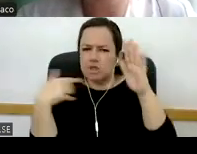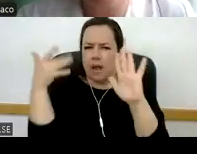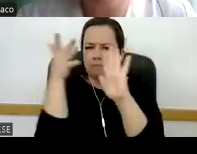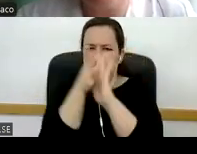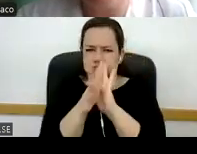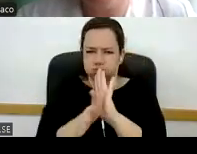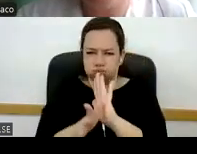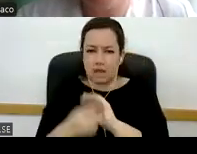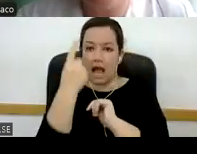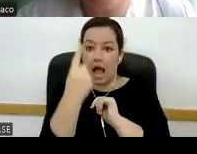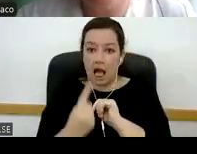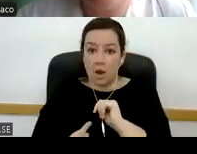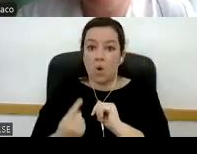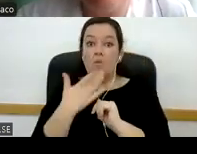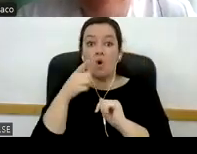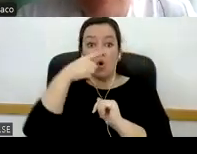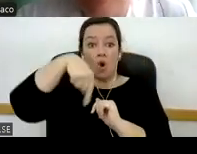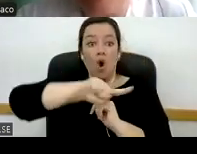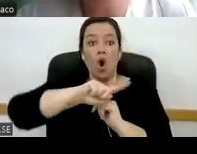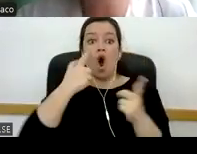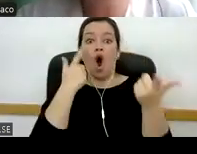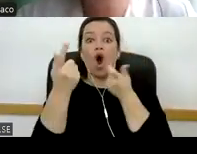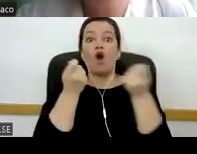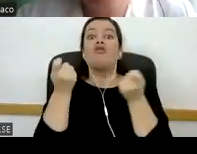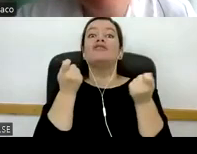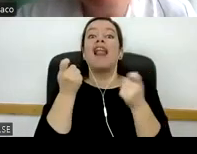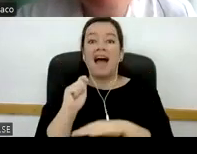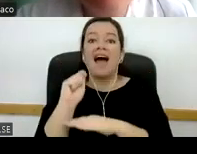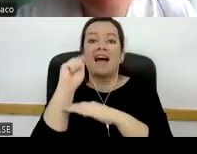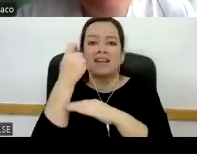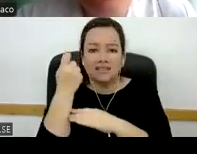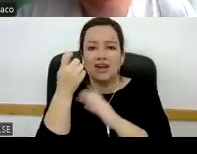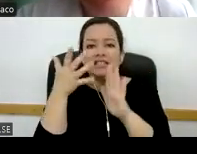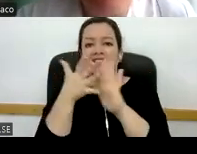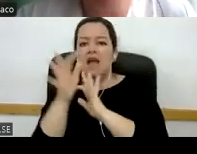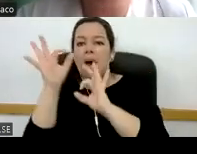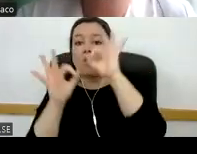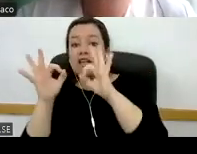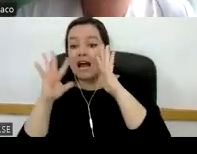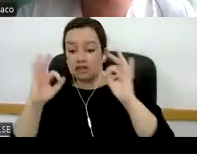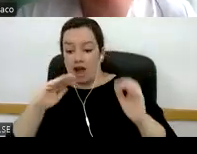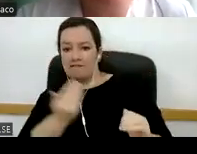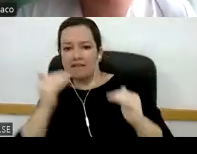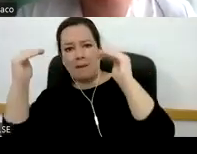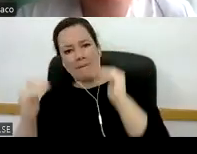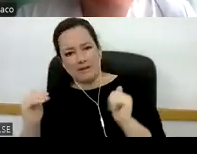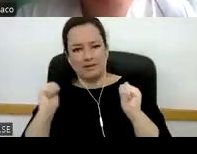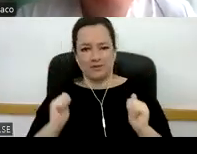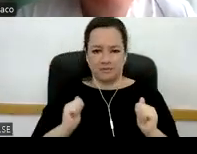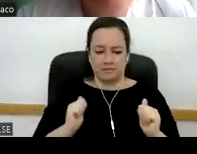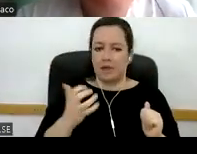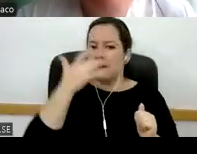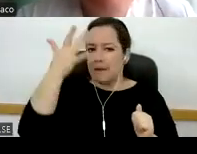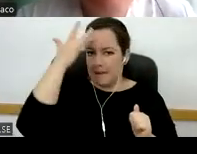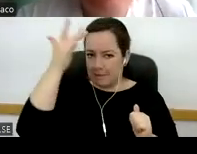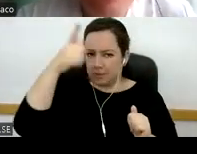vamos a ver si controlamos ese factor de riesgo, ¿cuánto disminuimos el riesgo cardiovascular? Vale, supongamos que